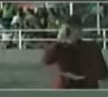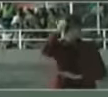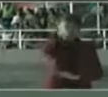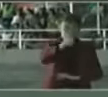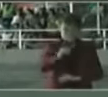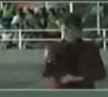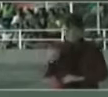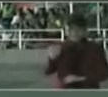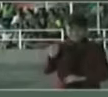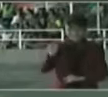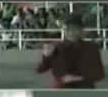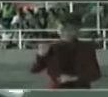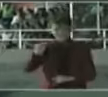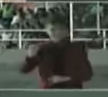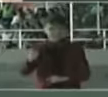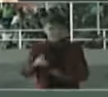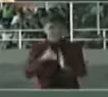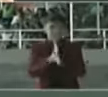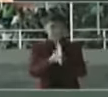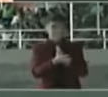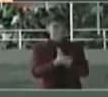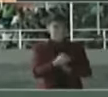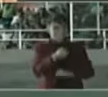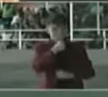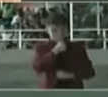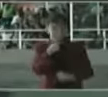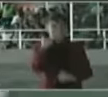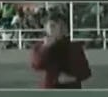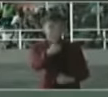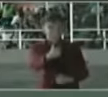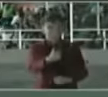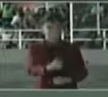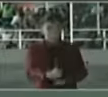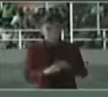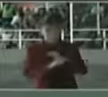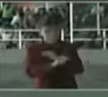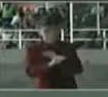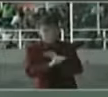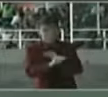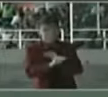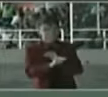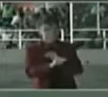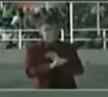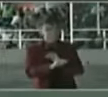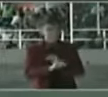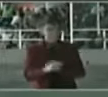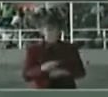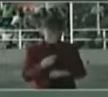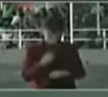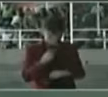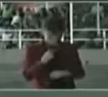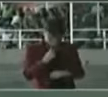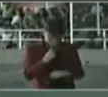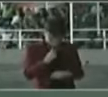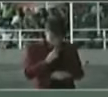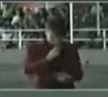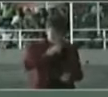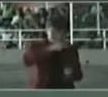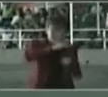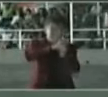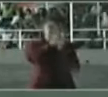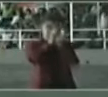entonces, quien trae una buena noticia. Esa voz audible va a tomar forma